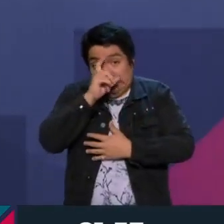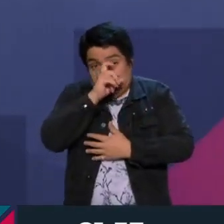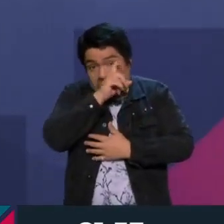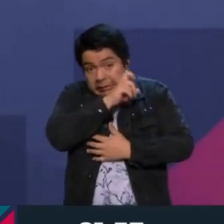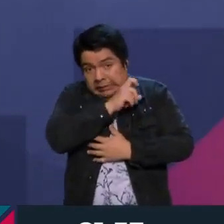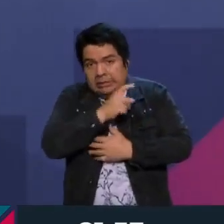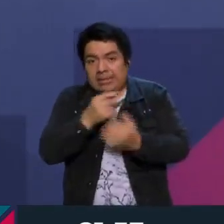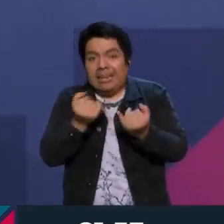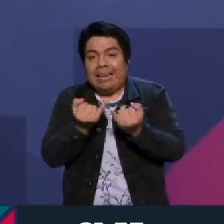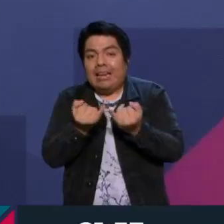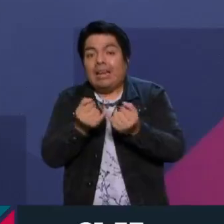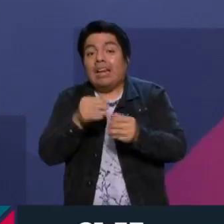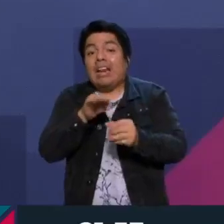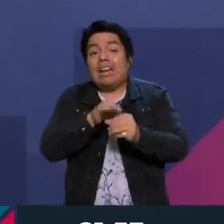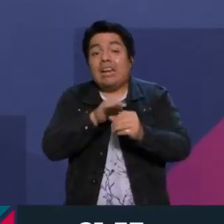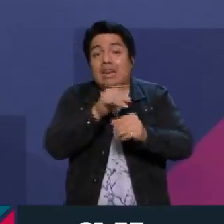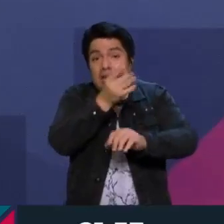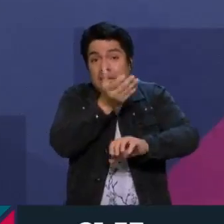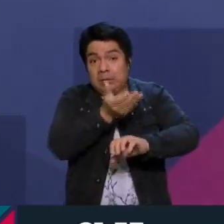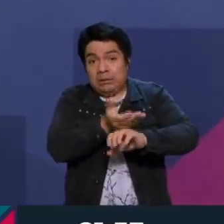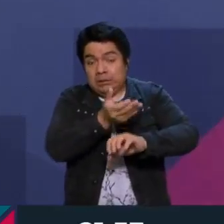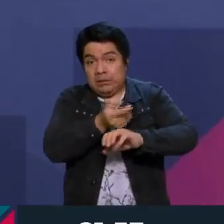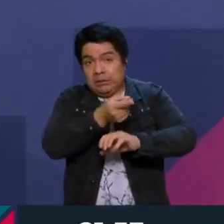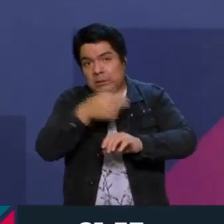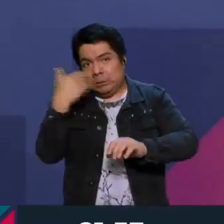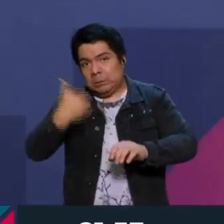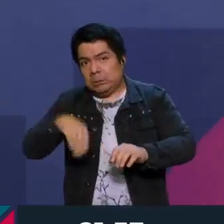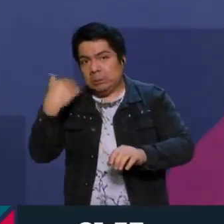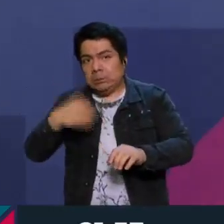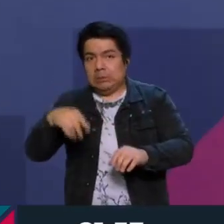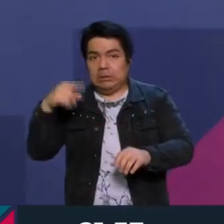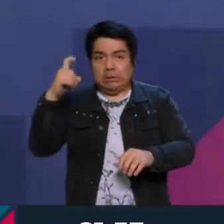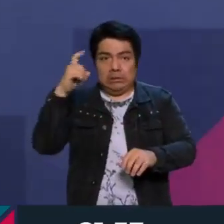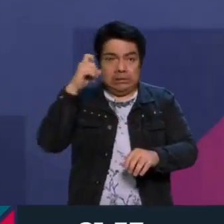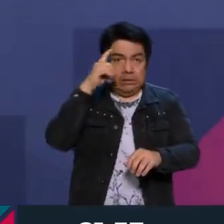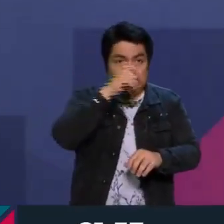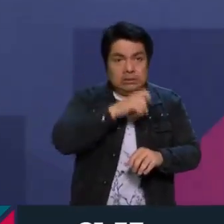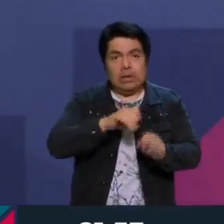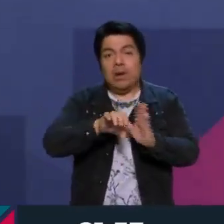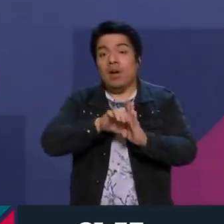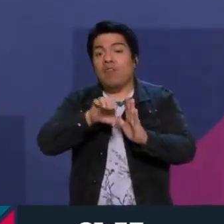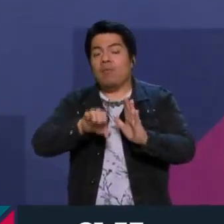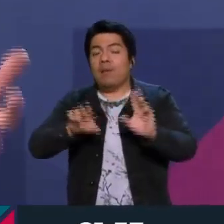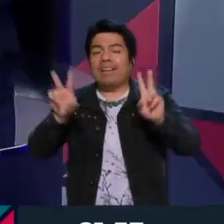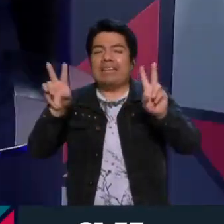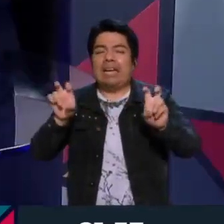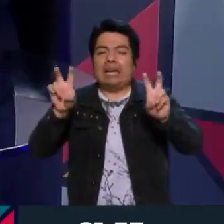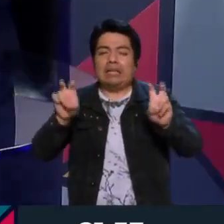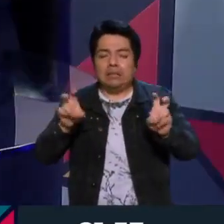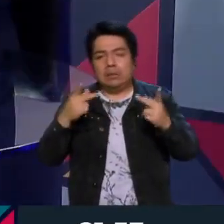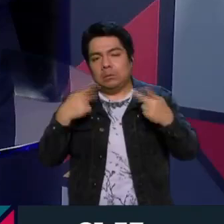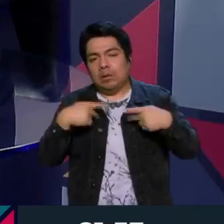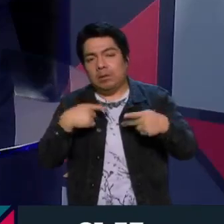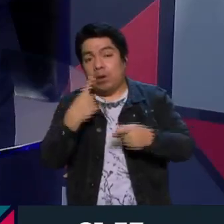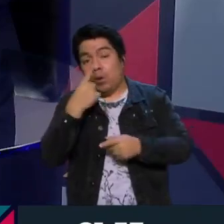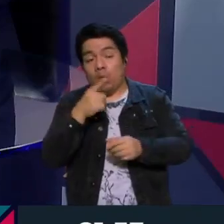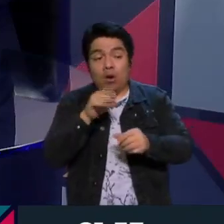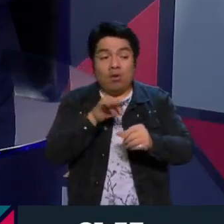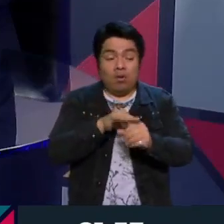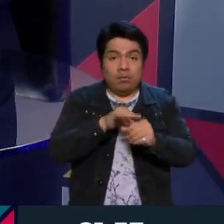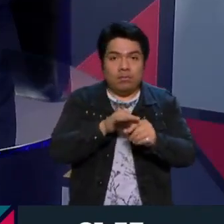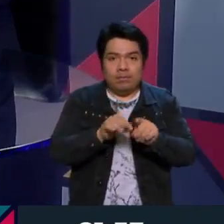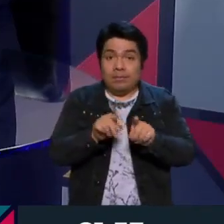sistema político electoral estadounidense. Sí. Quiere decir que también parte del mito de la democracia, un ciudadano, un voto, bueno, depende